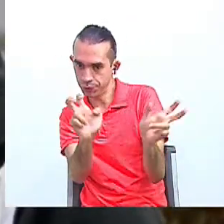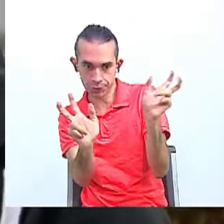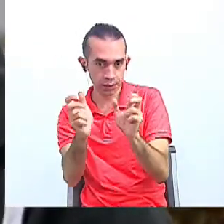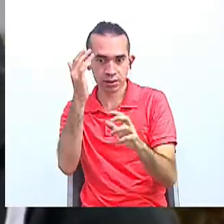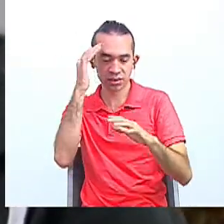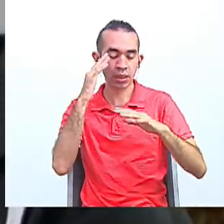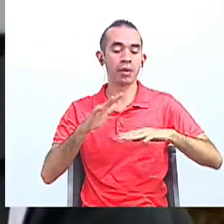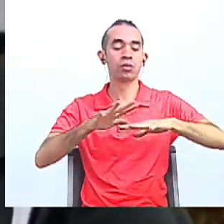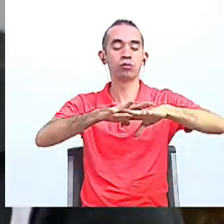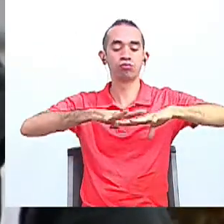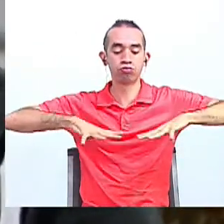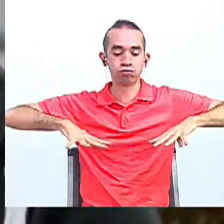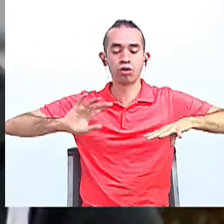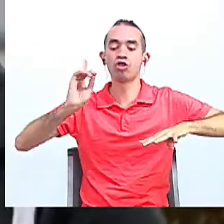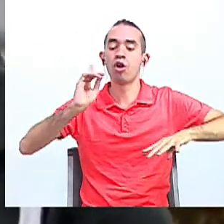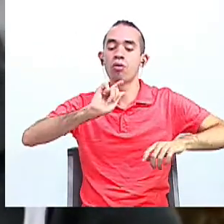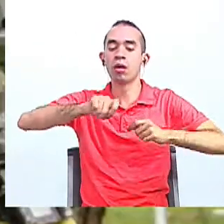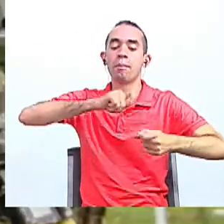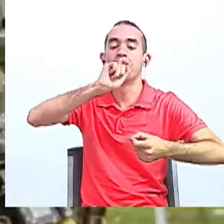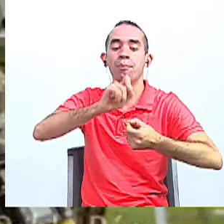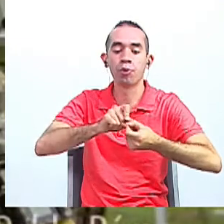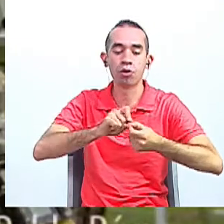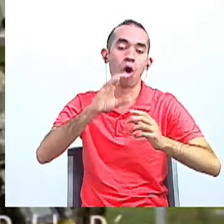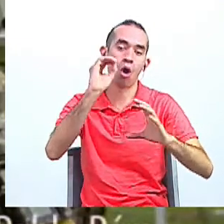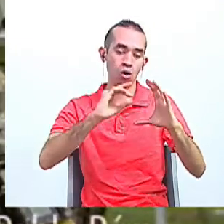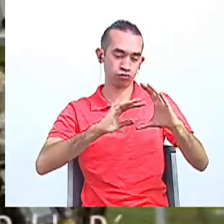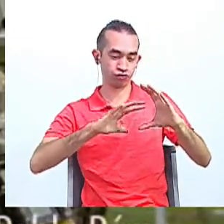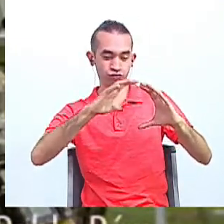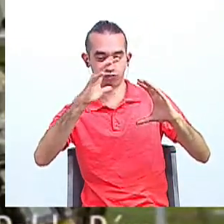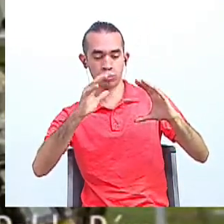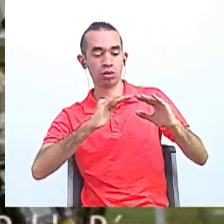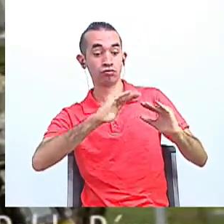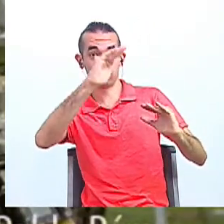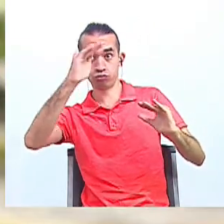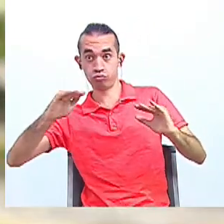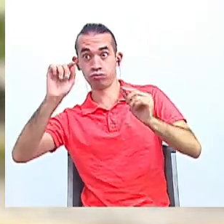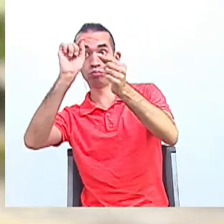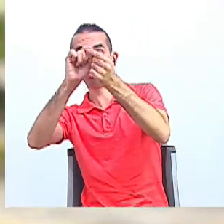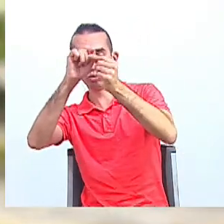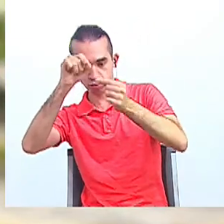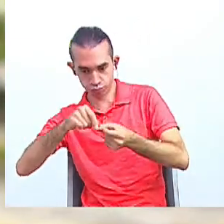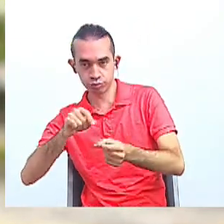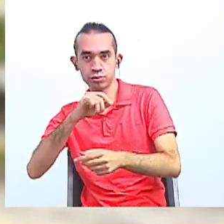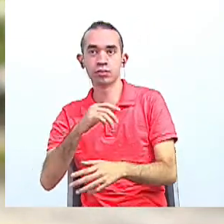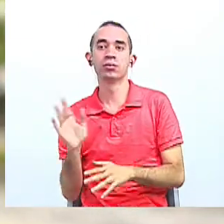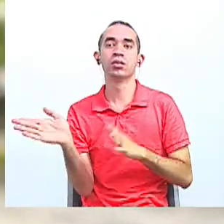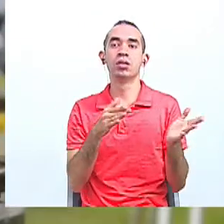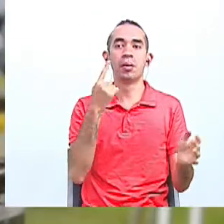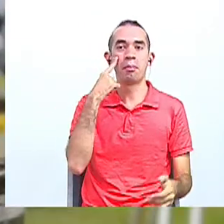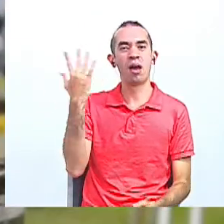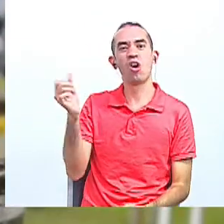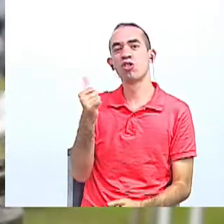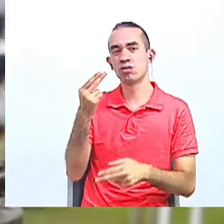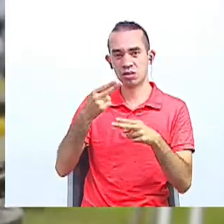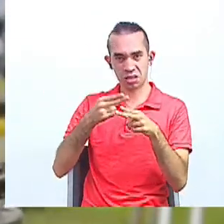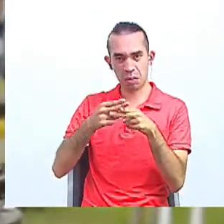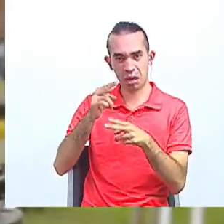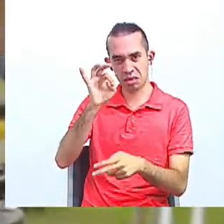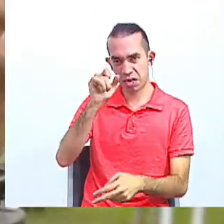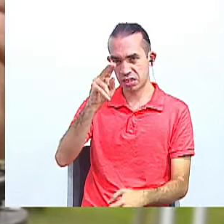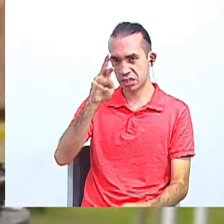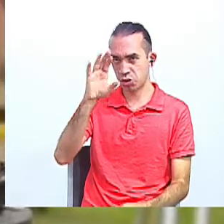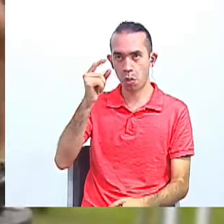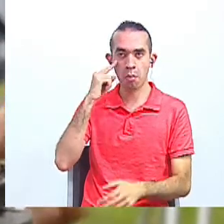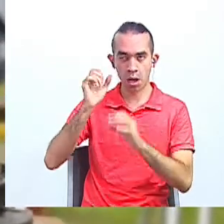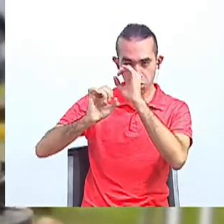o geodésicas, del punto en el que se encuentra. Acá tenemos lo que es el tránsito, que es un equipo analógico. Este se usa en las primeras